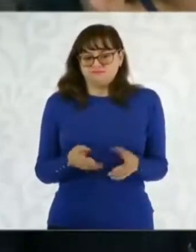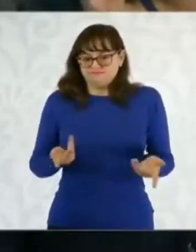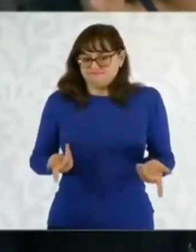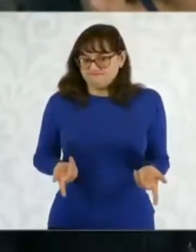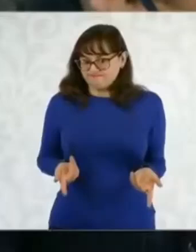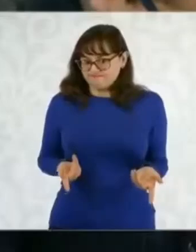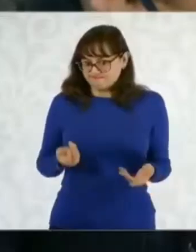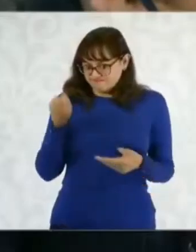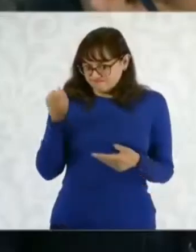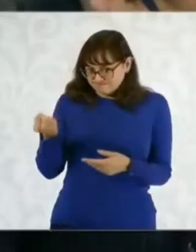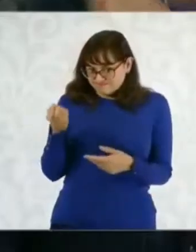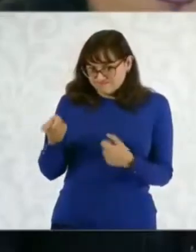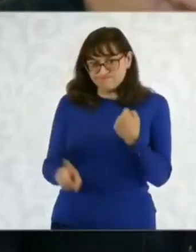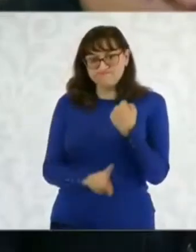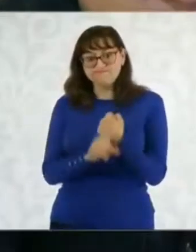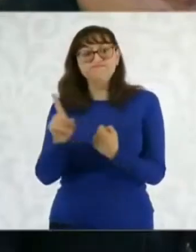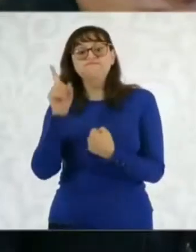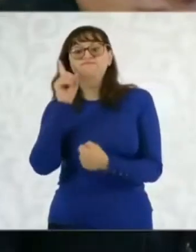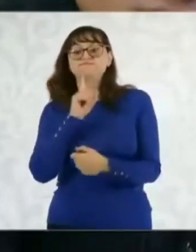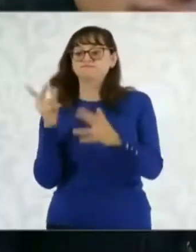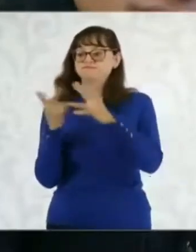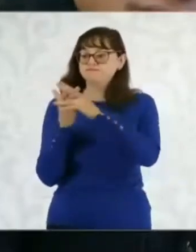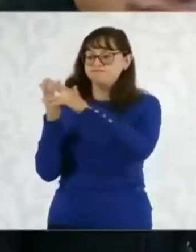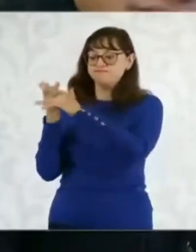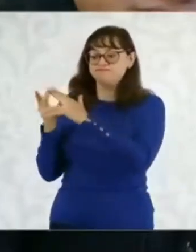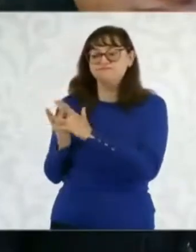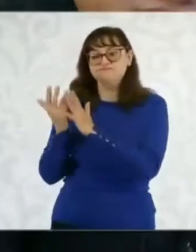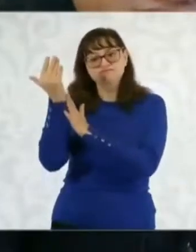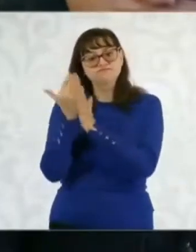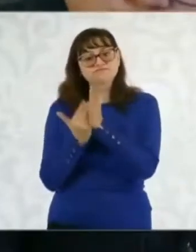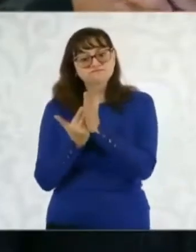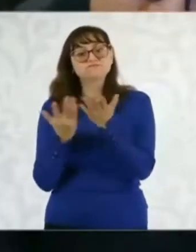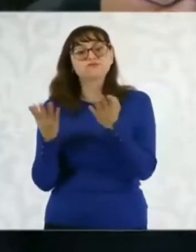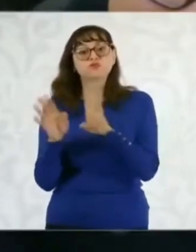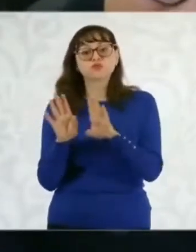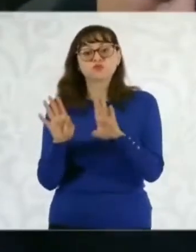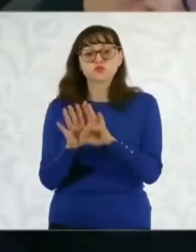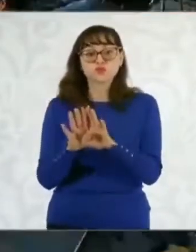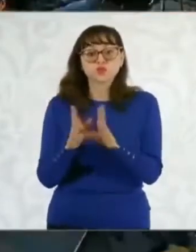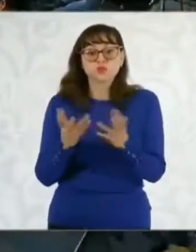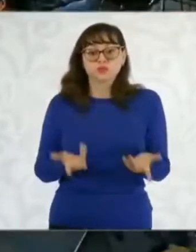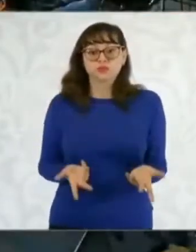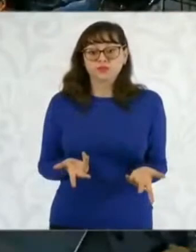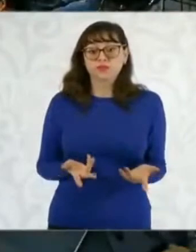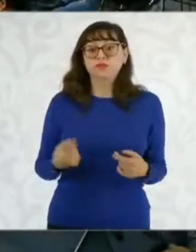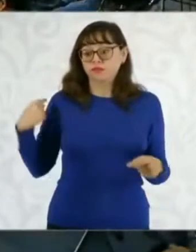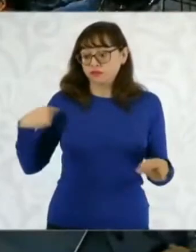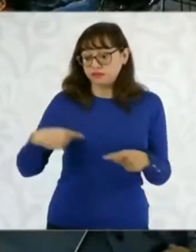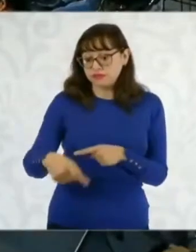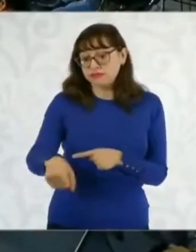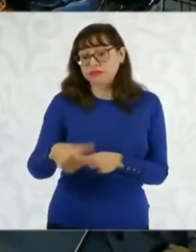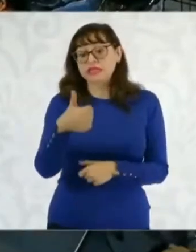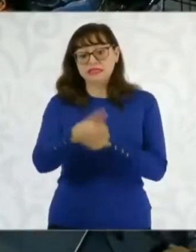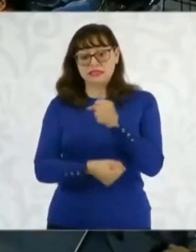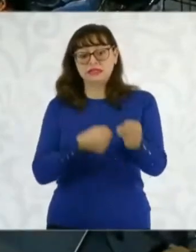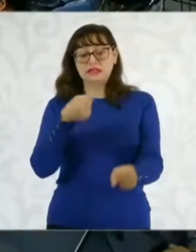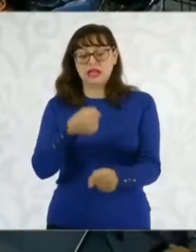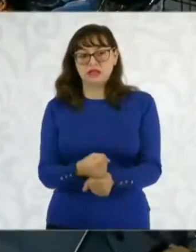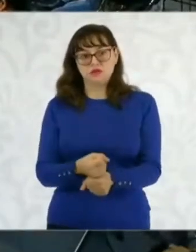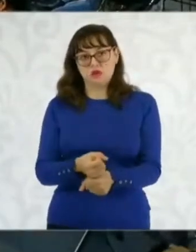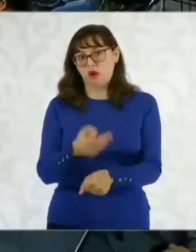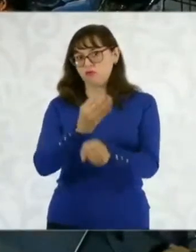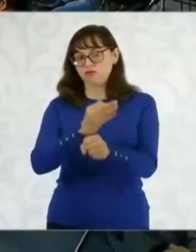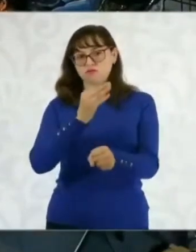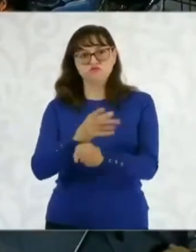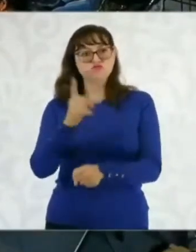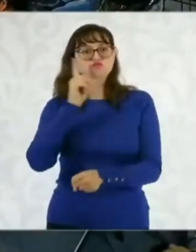para combatir el tema de los feminicidios? Usted recalcó mucho en su campaña, este sexenio es tiempo de mujeres y